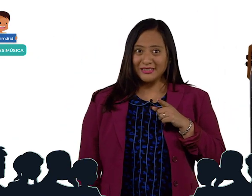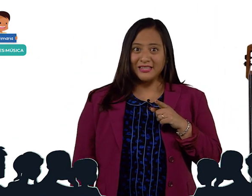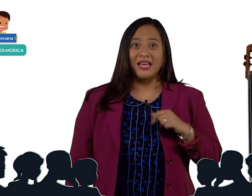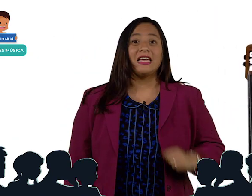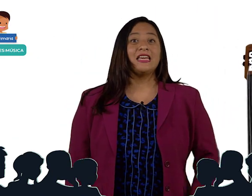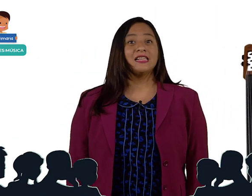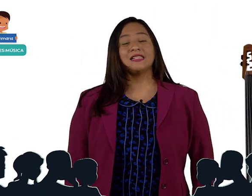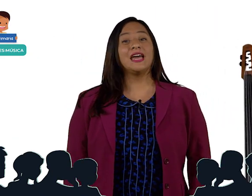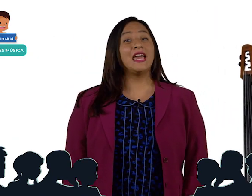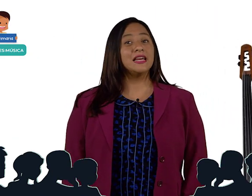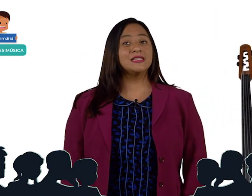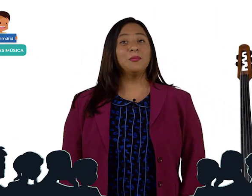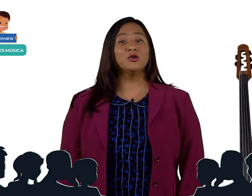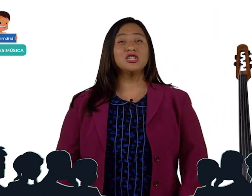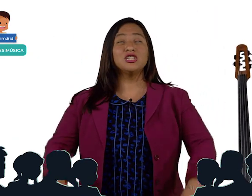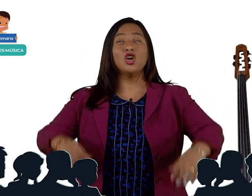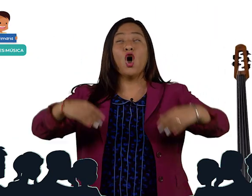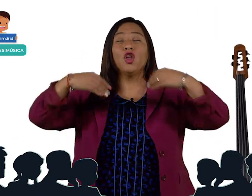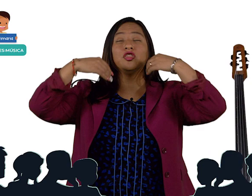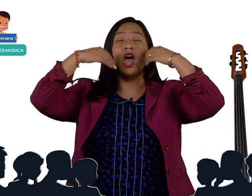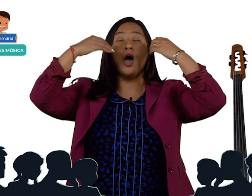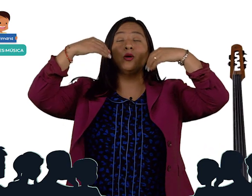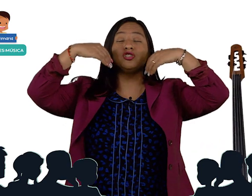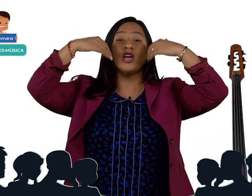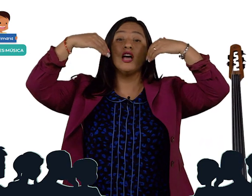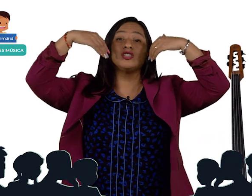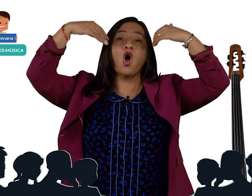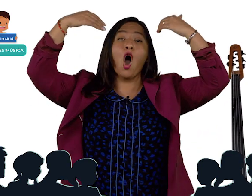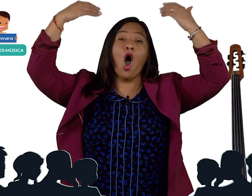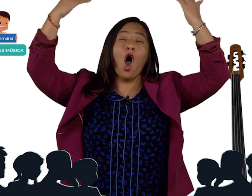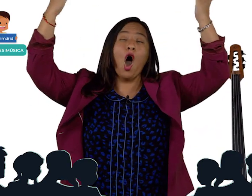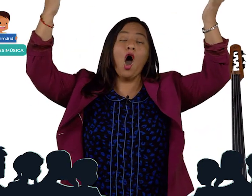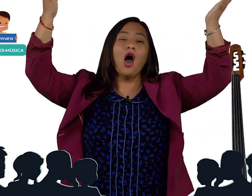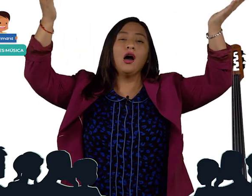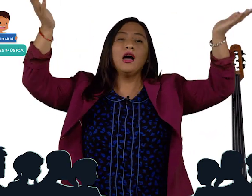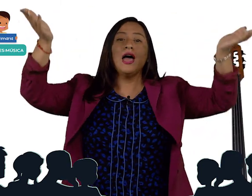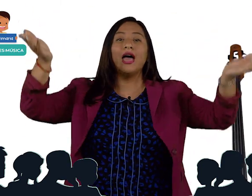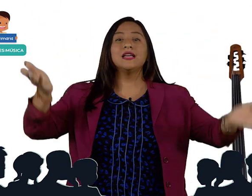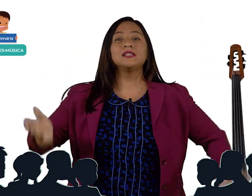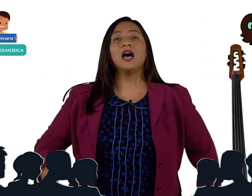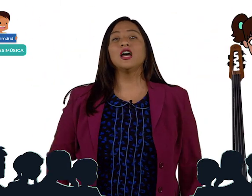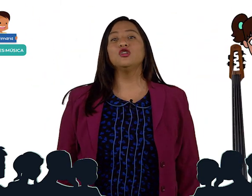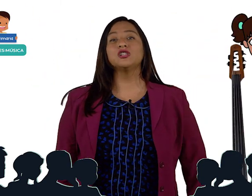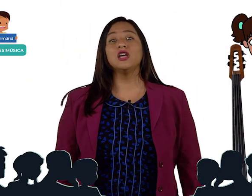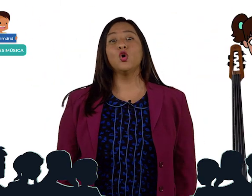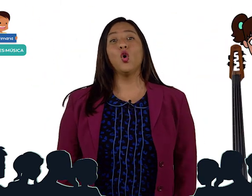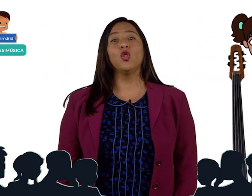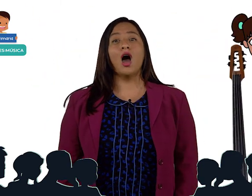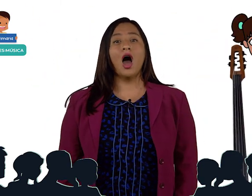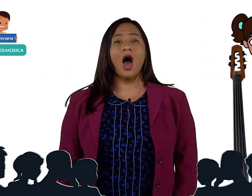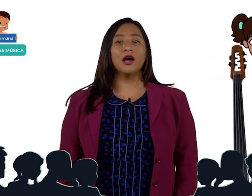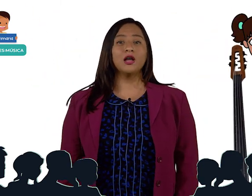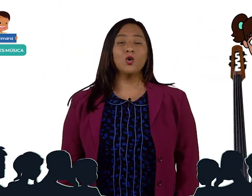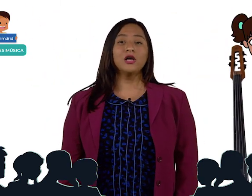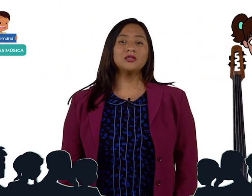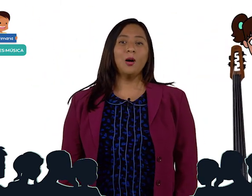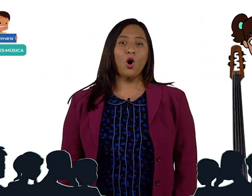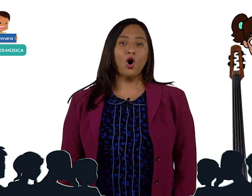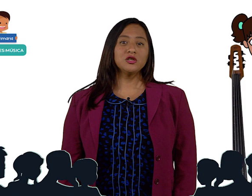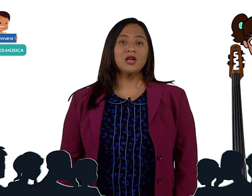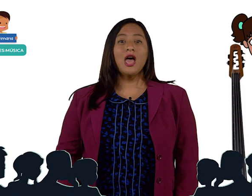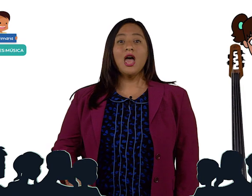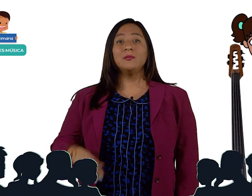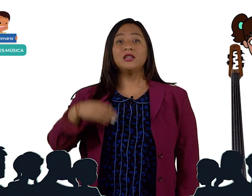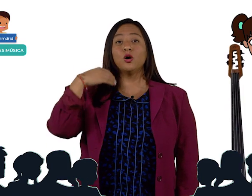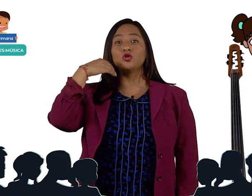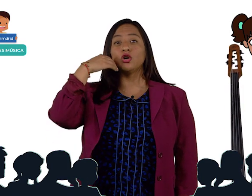Así es. Y es que esta posición de bostezo es la que nos ayuda a que nuestra